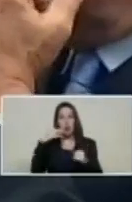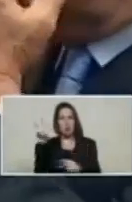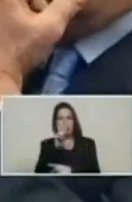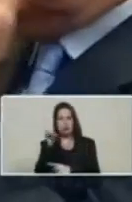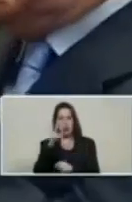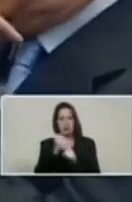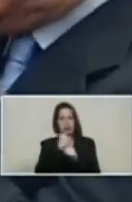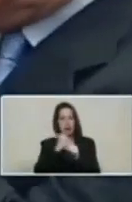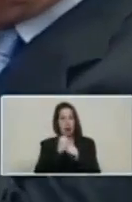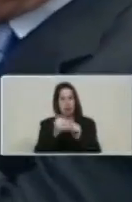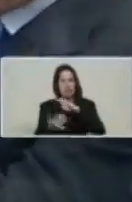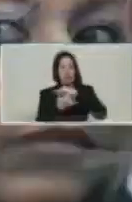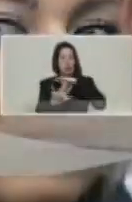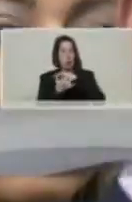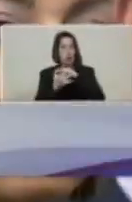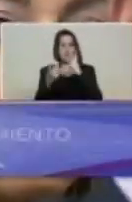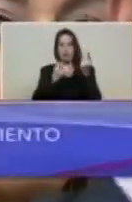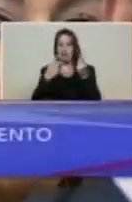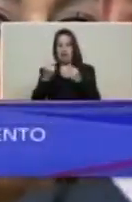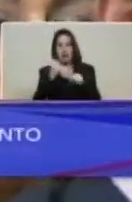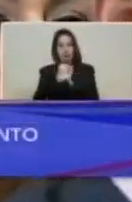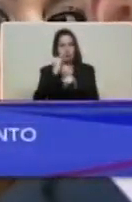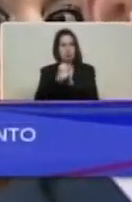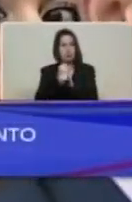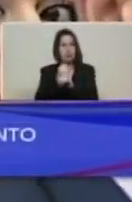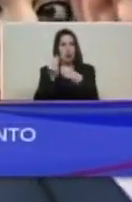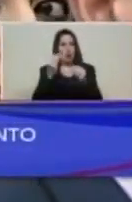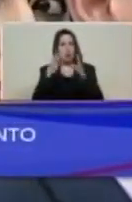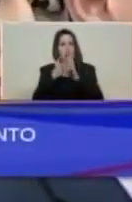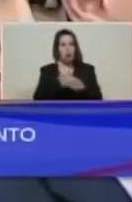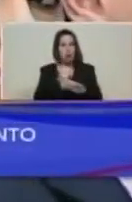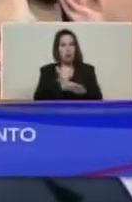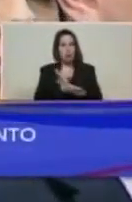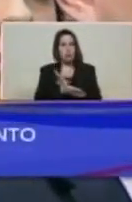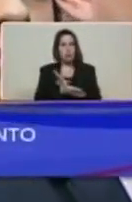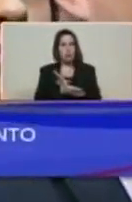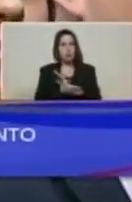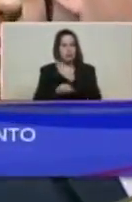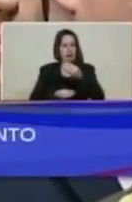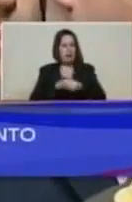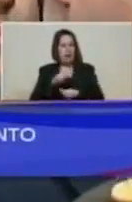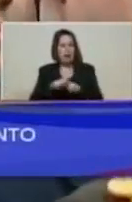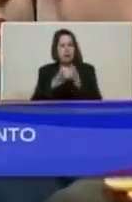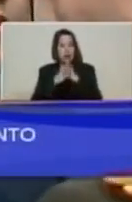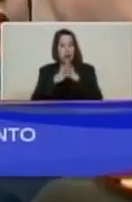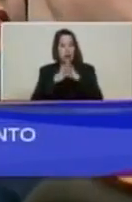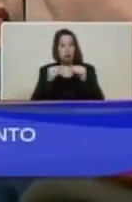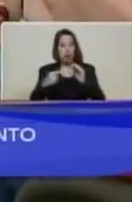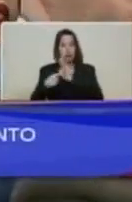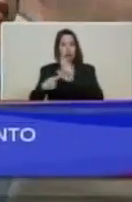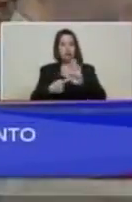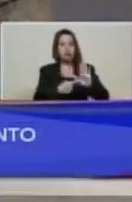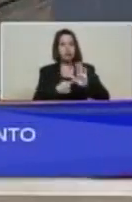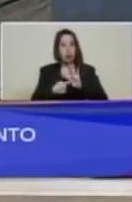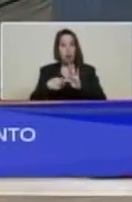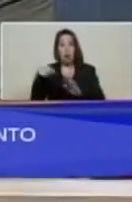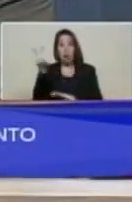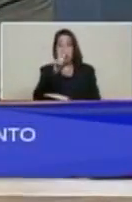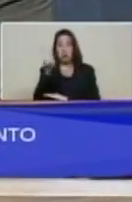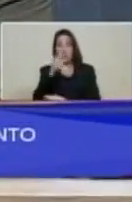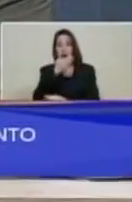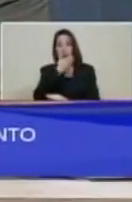a la vanguardia tecnológica, a la vanguardia financiera. Coloca, como referencia a Venezuela,